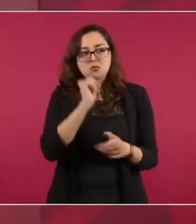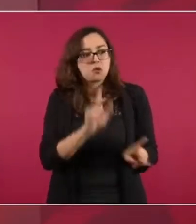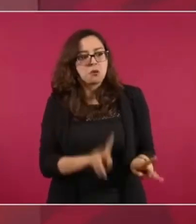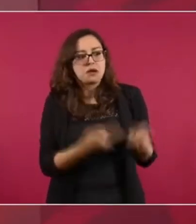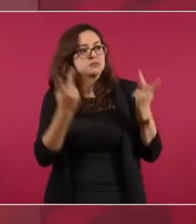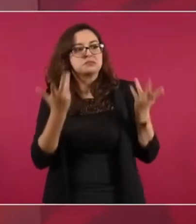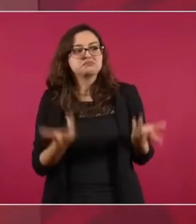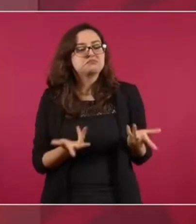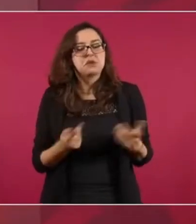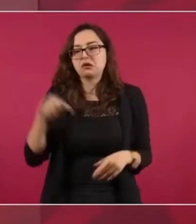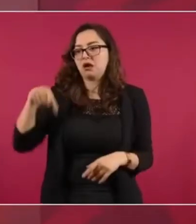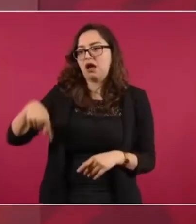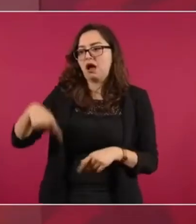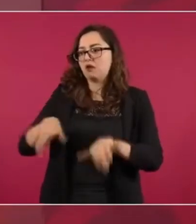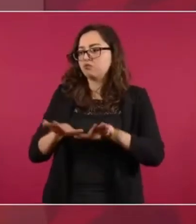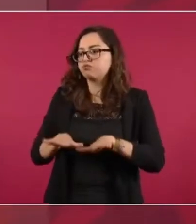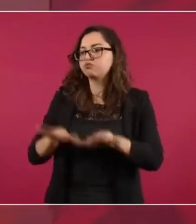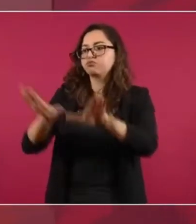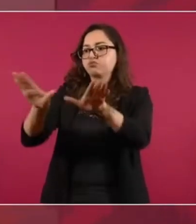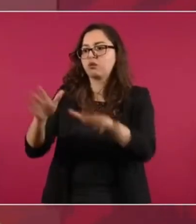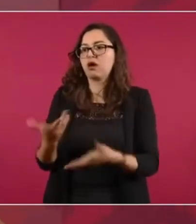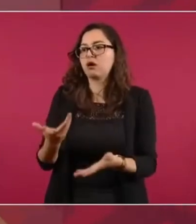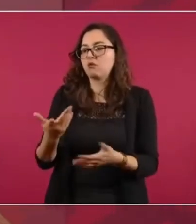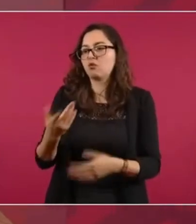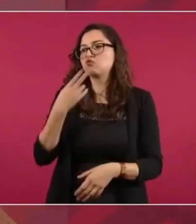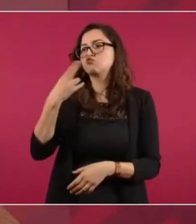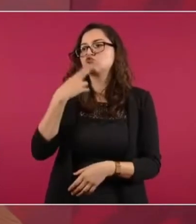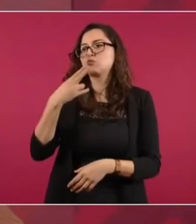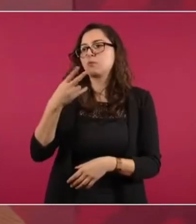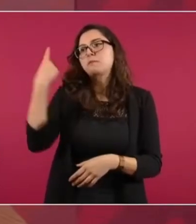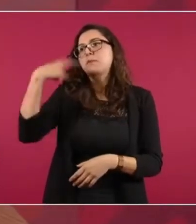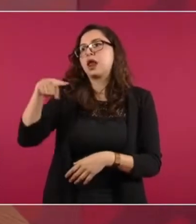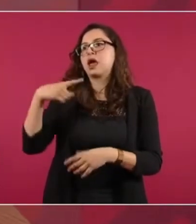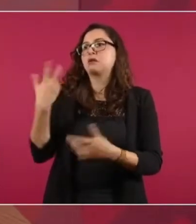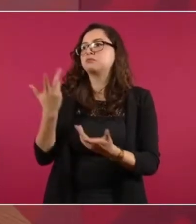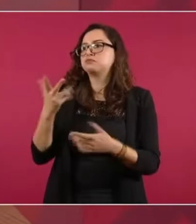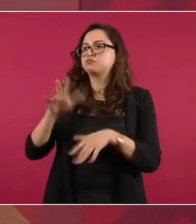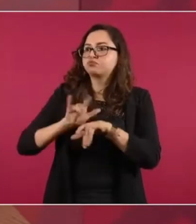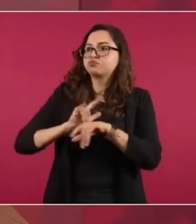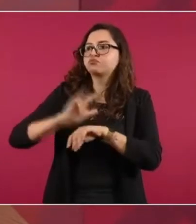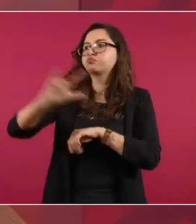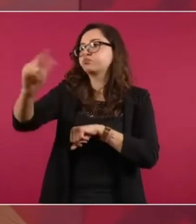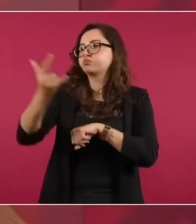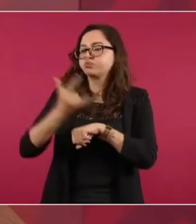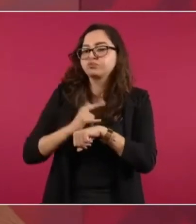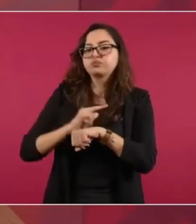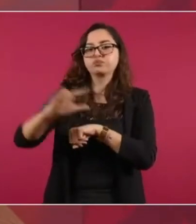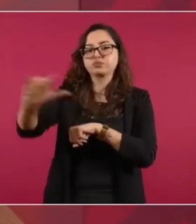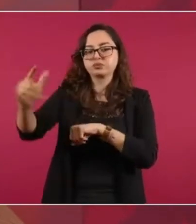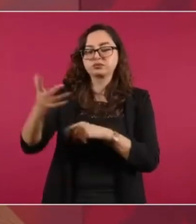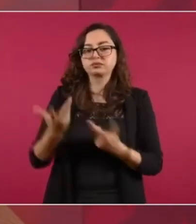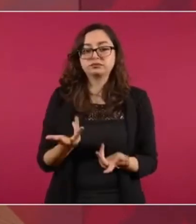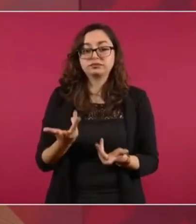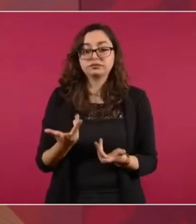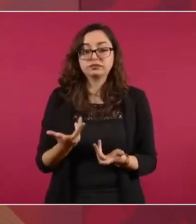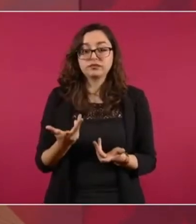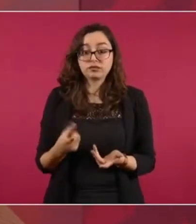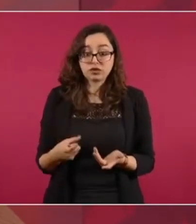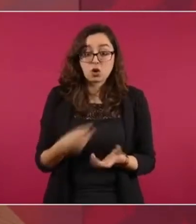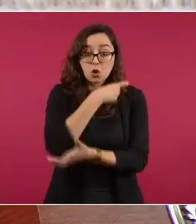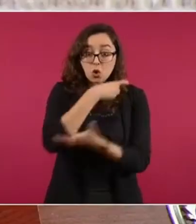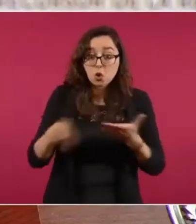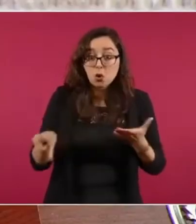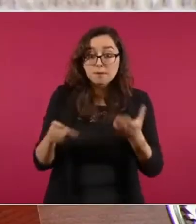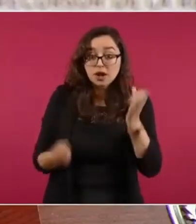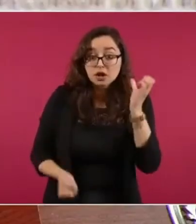empresa que va a manejar estos 10 aviones que no se van a adquirir, sino